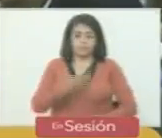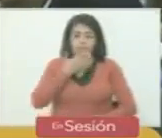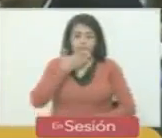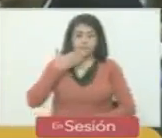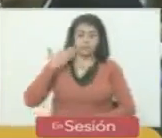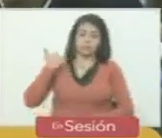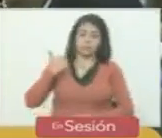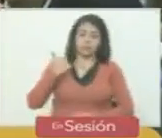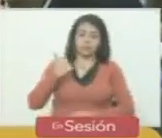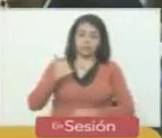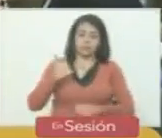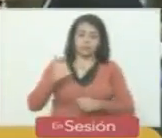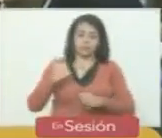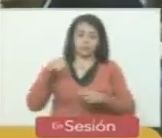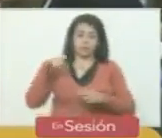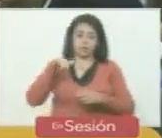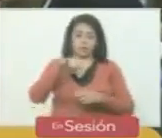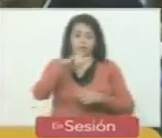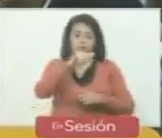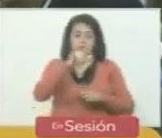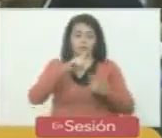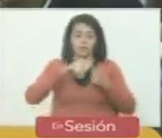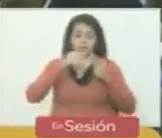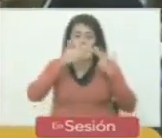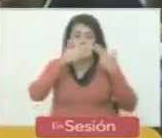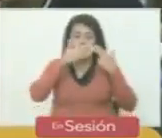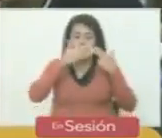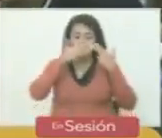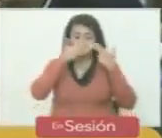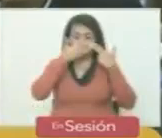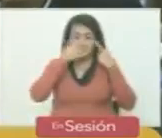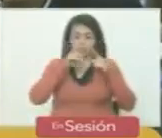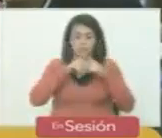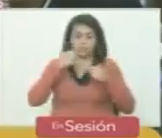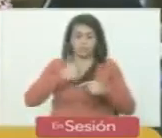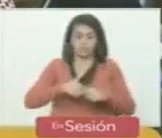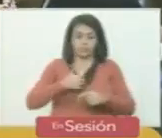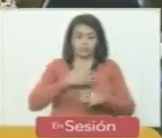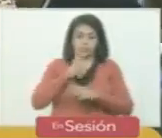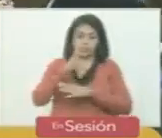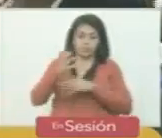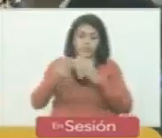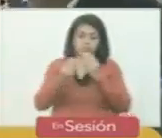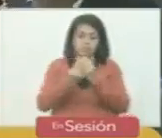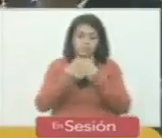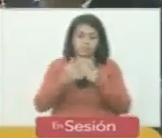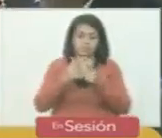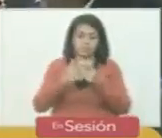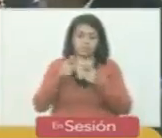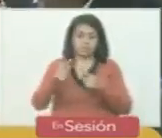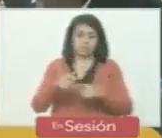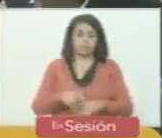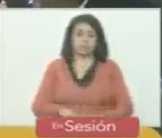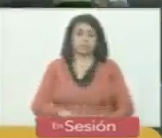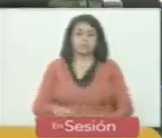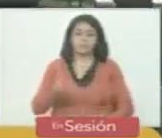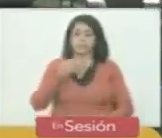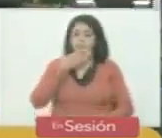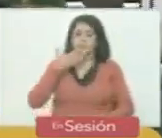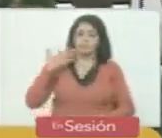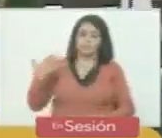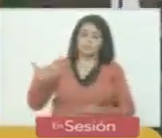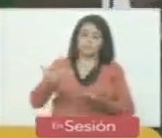recuperación del avión que tienen secuestrado en Argentina. Vamos todas y todos por la